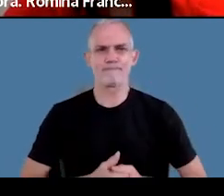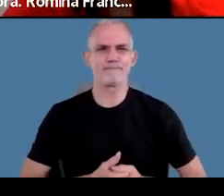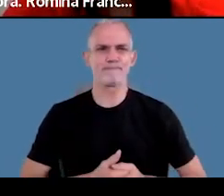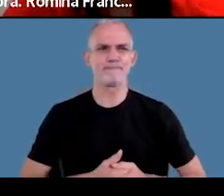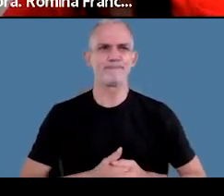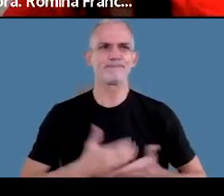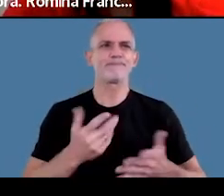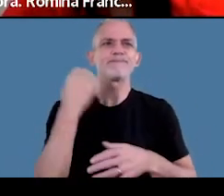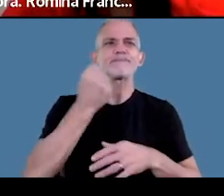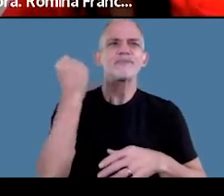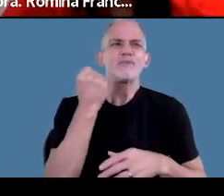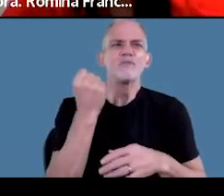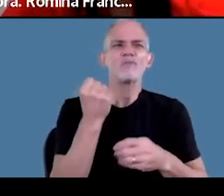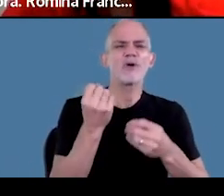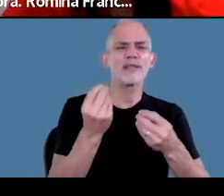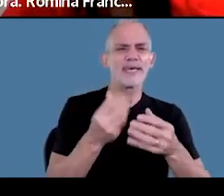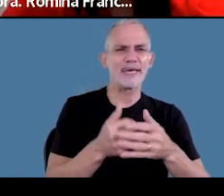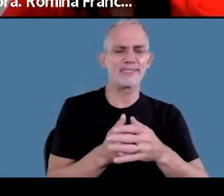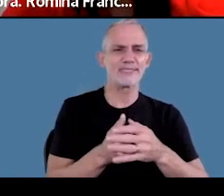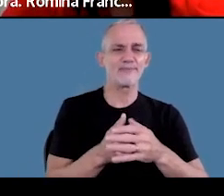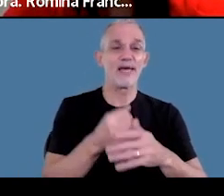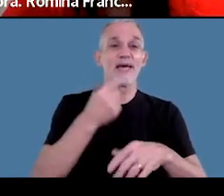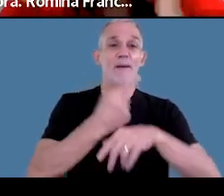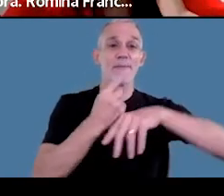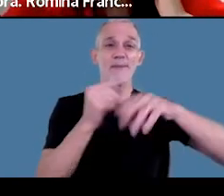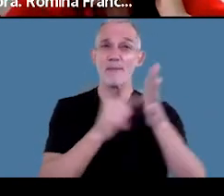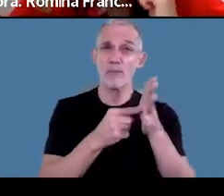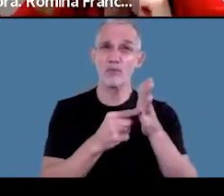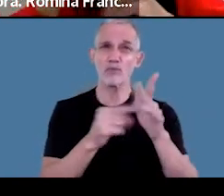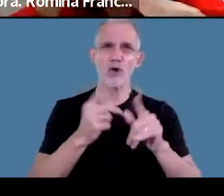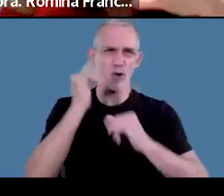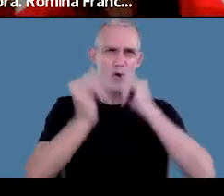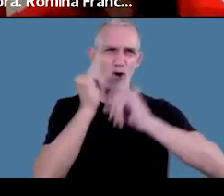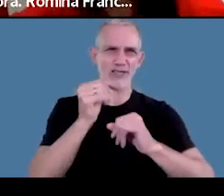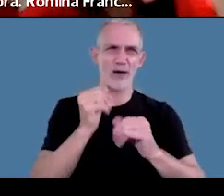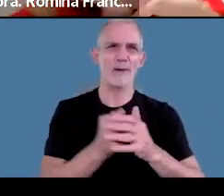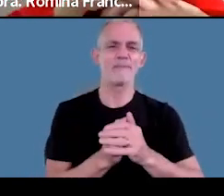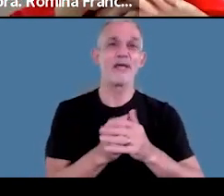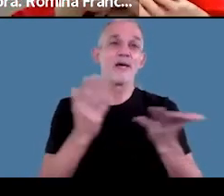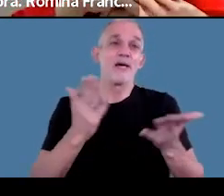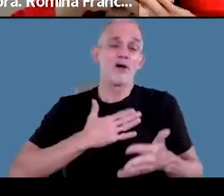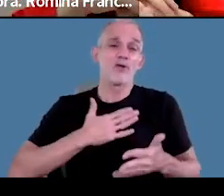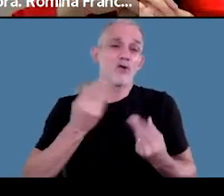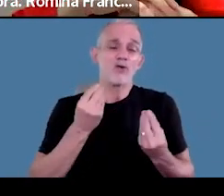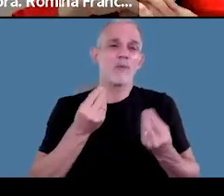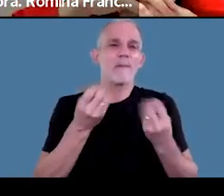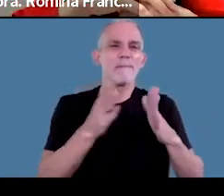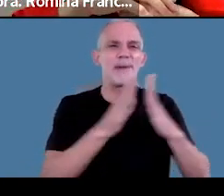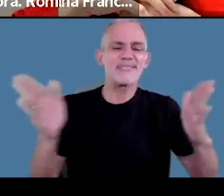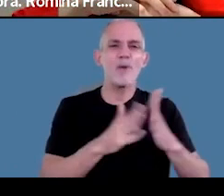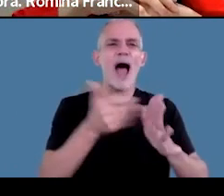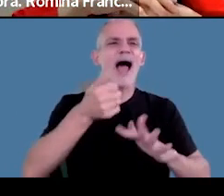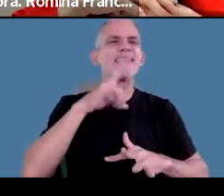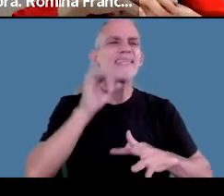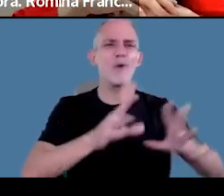Lo importante acá, primer punto, yo les comentaba que nosotros vamos a partir de un activo total,